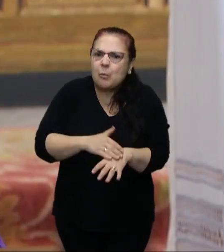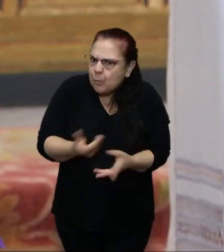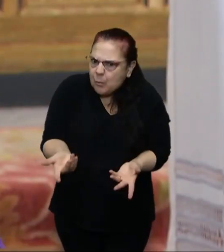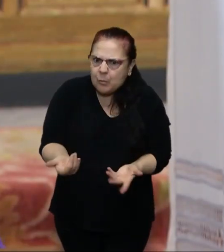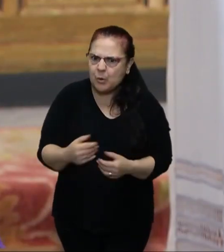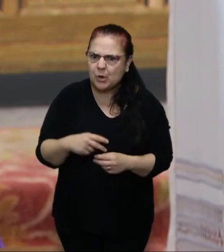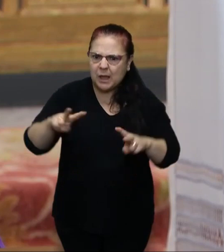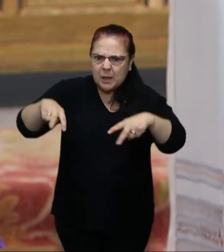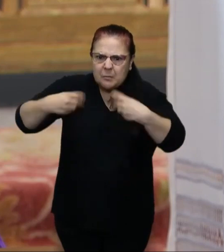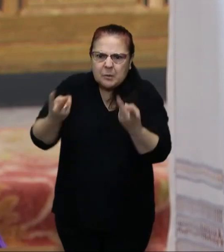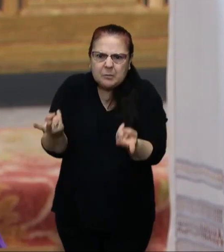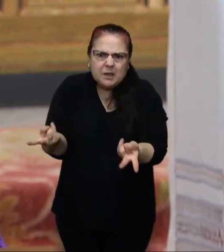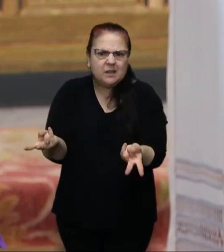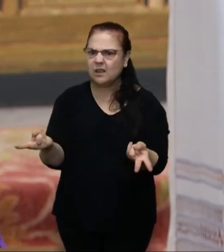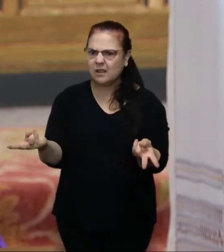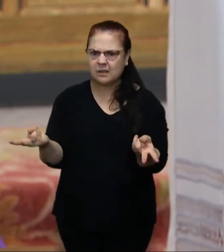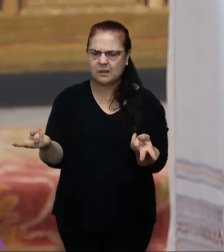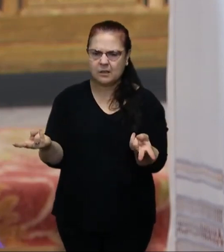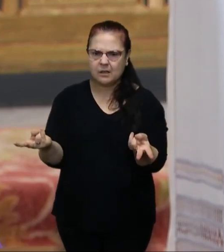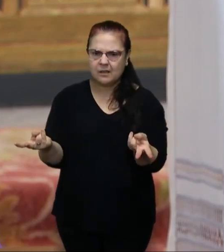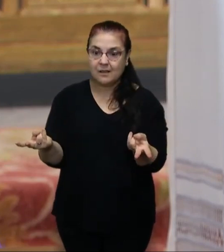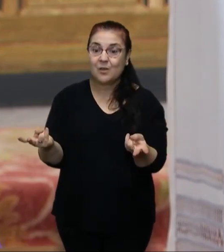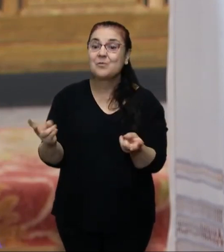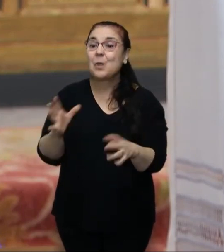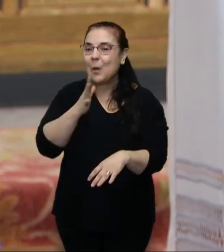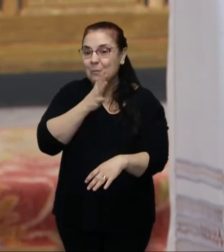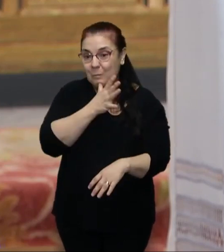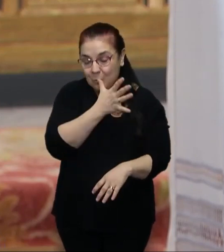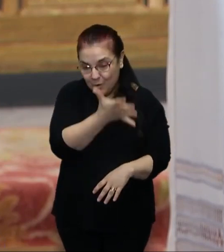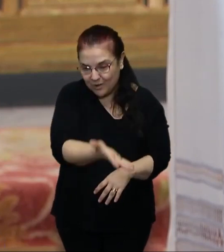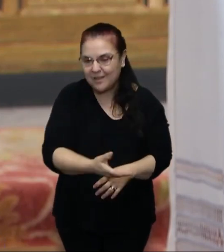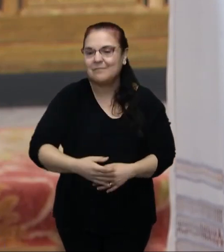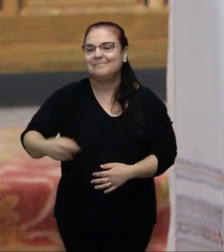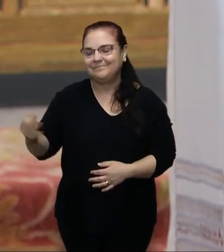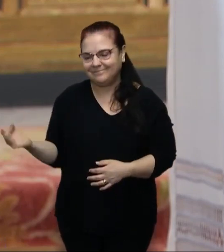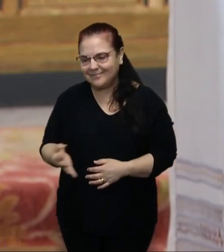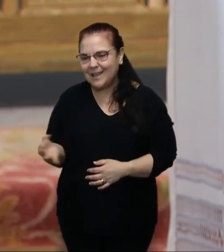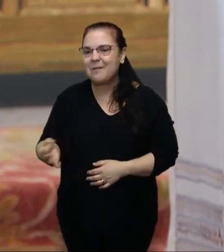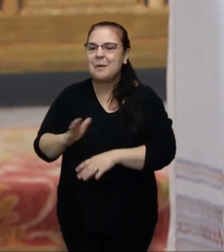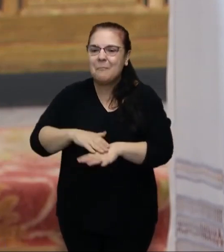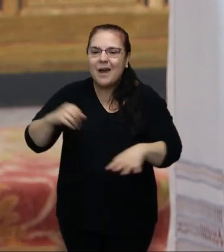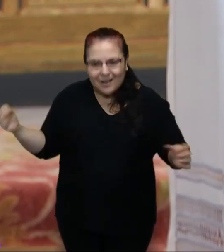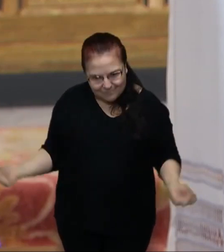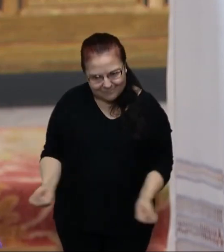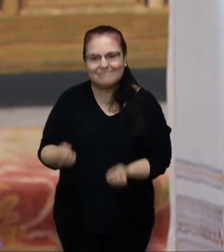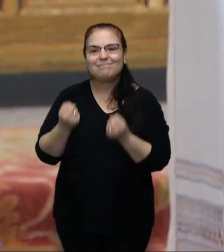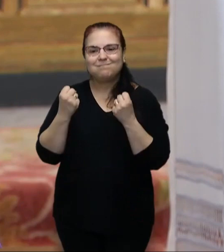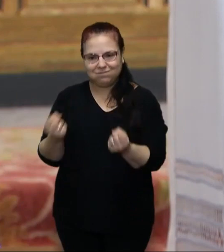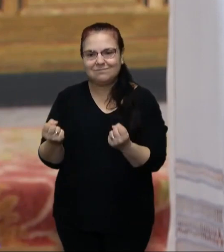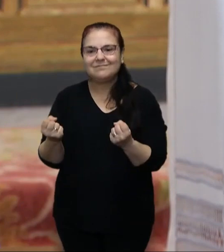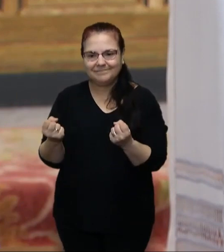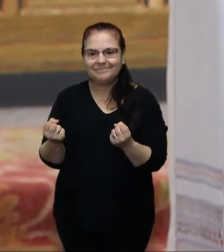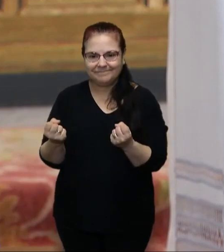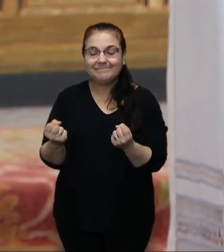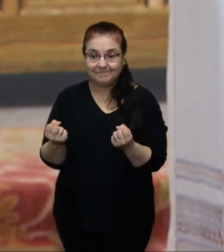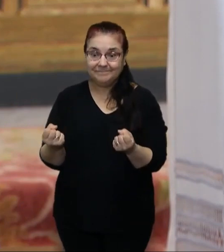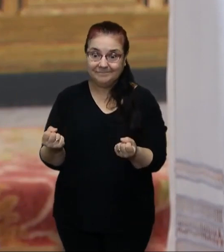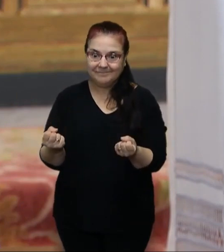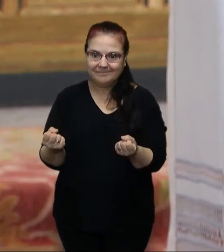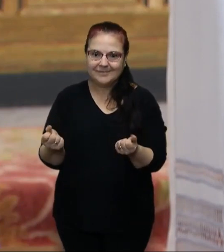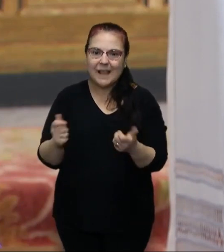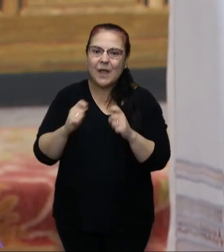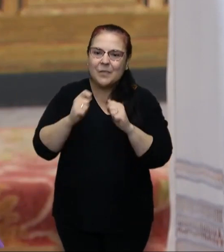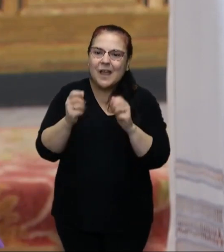haga todo esto? Porque era lo más conveniente para salvarnos. Por un lado, era bueno que diera su vida